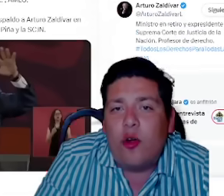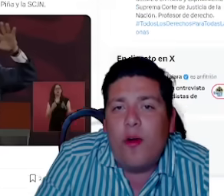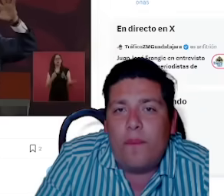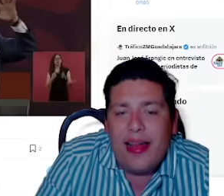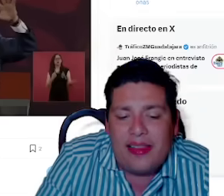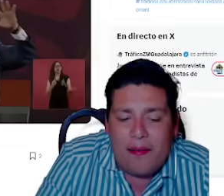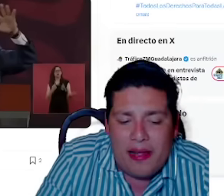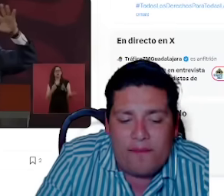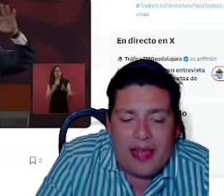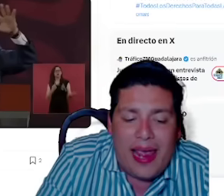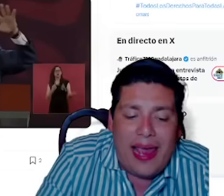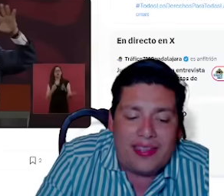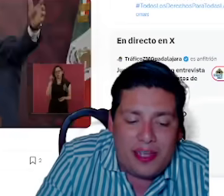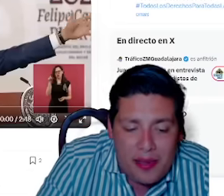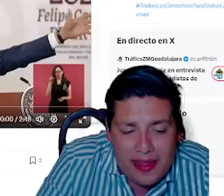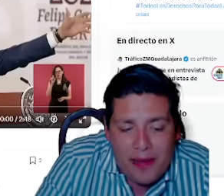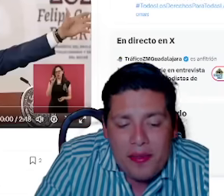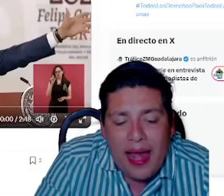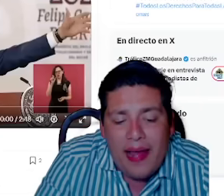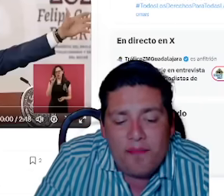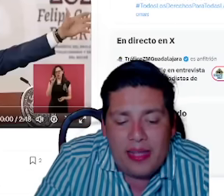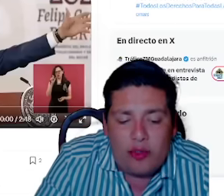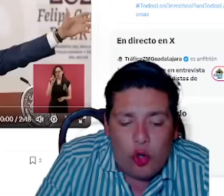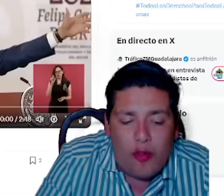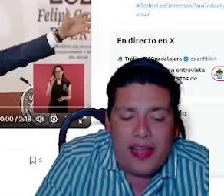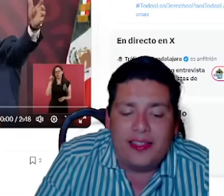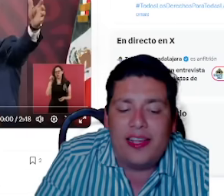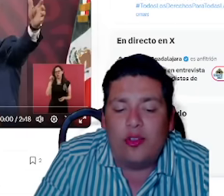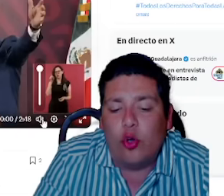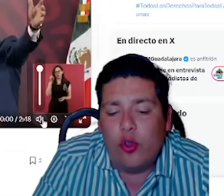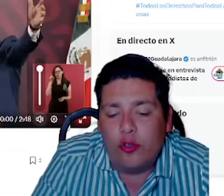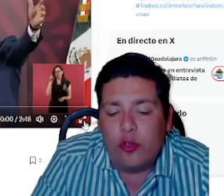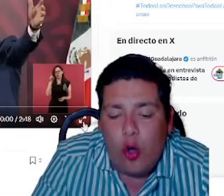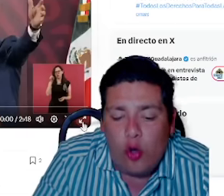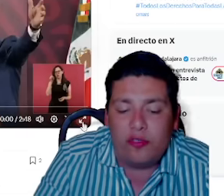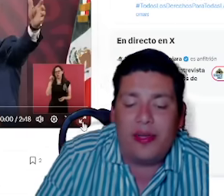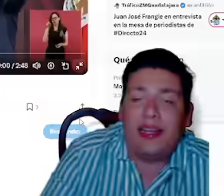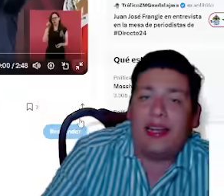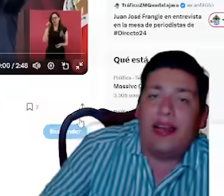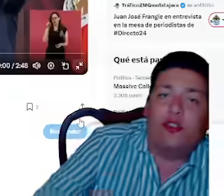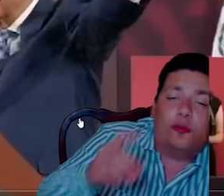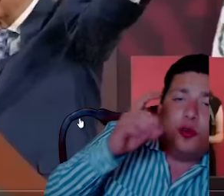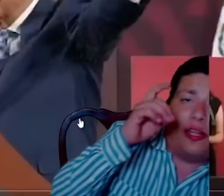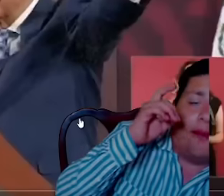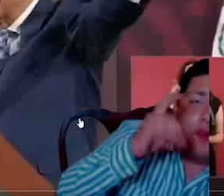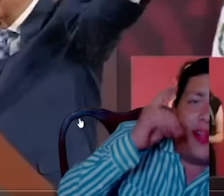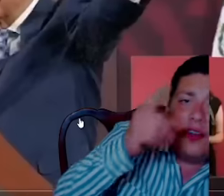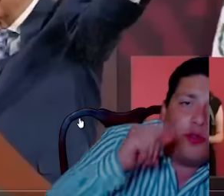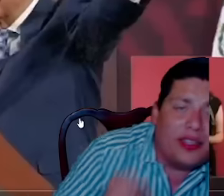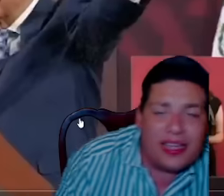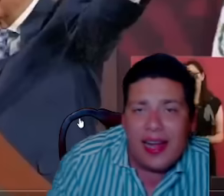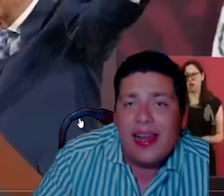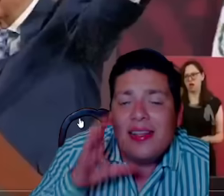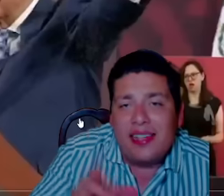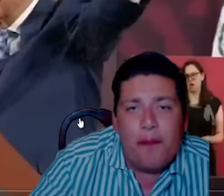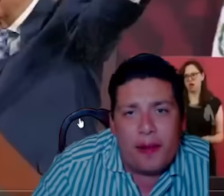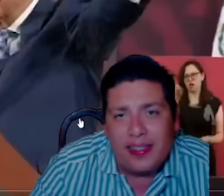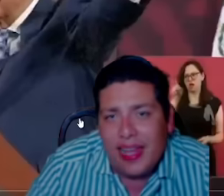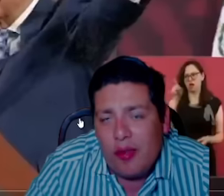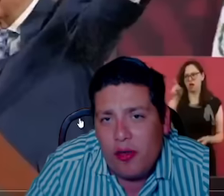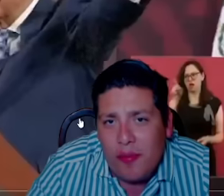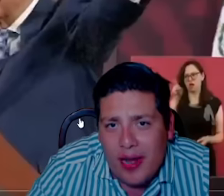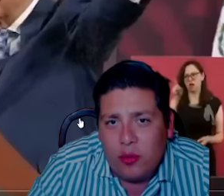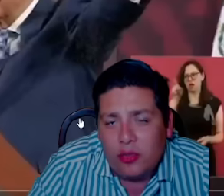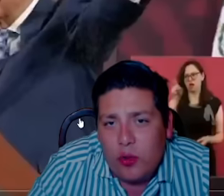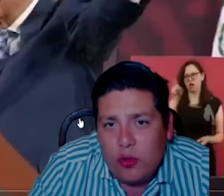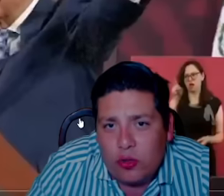dejó completamente exhibida ante todas y todos los mexicanos, porque el Poder Judicial siempre